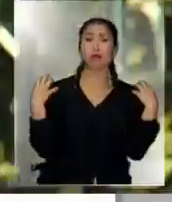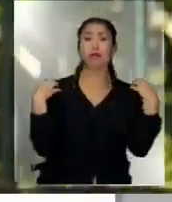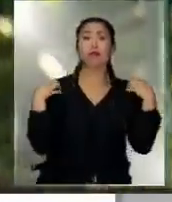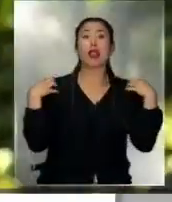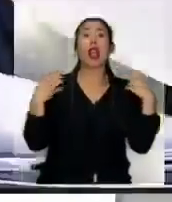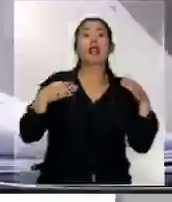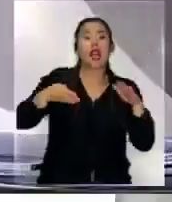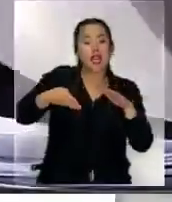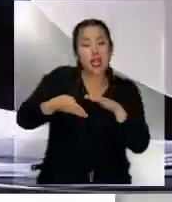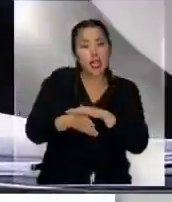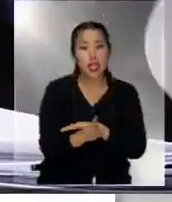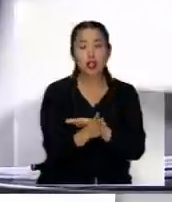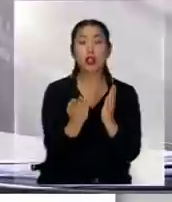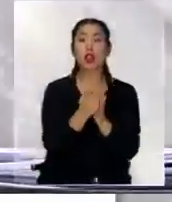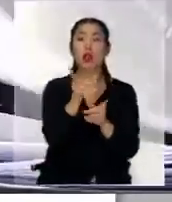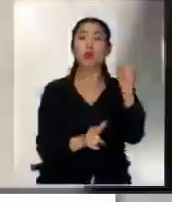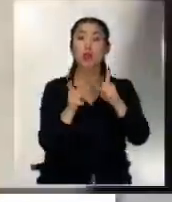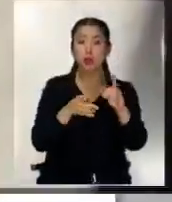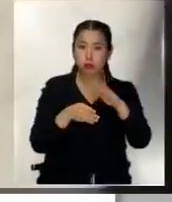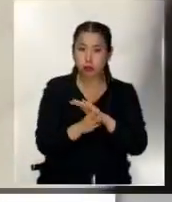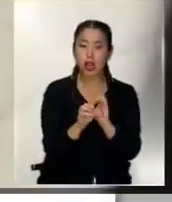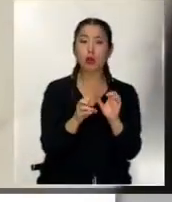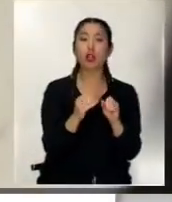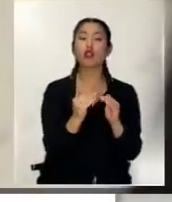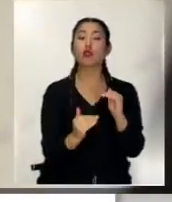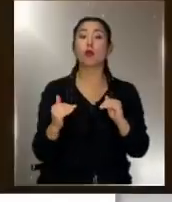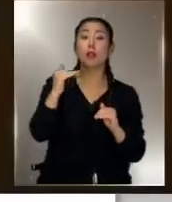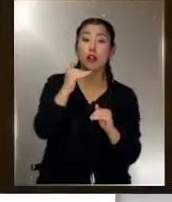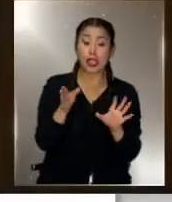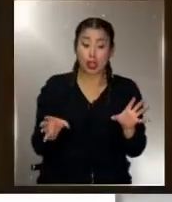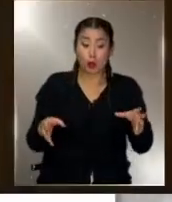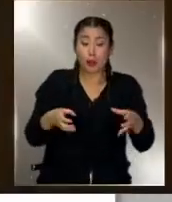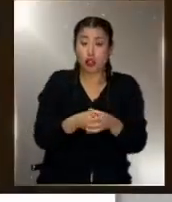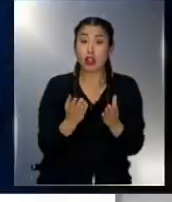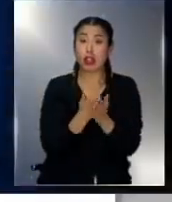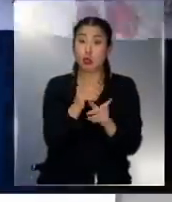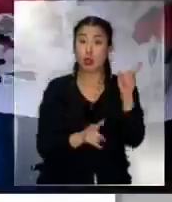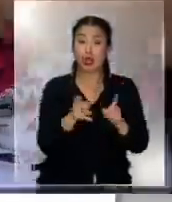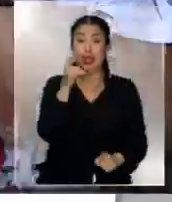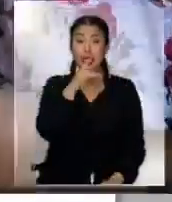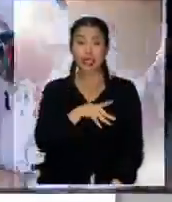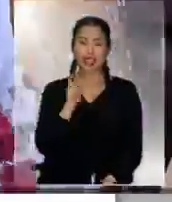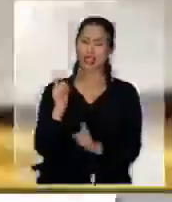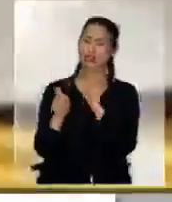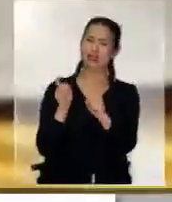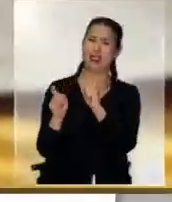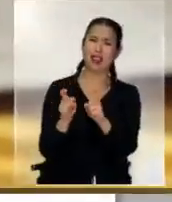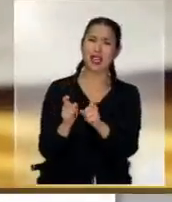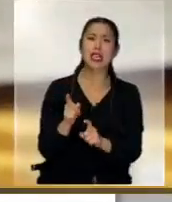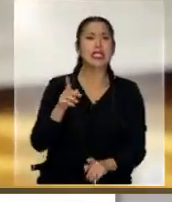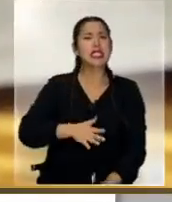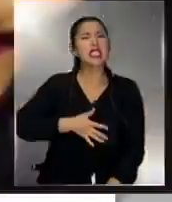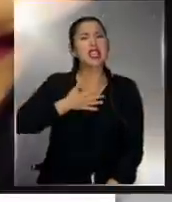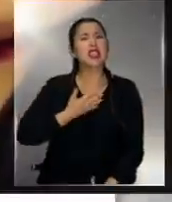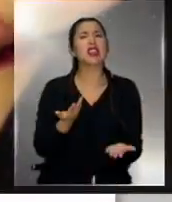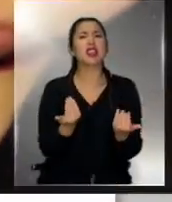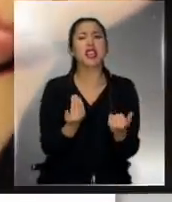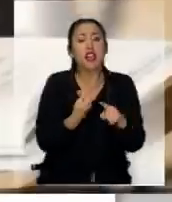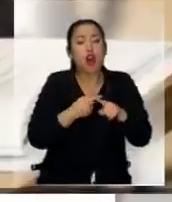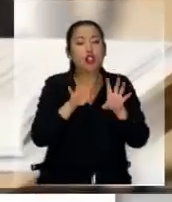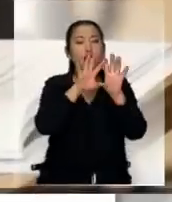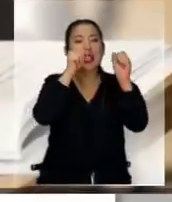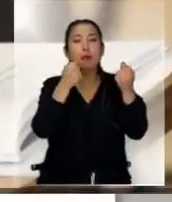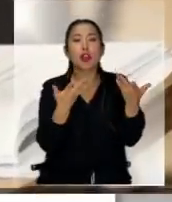de los estudiantes a la educación superior y que la Confederación de Estudiantes de Chile critica. Cree necesario otro sistema